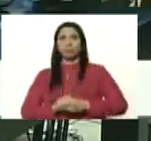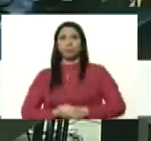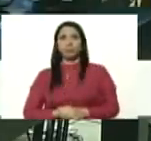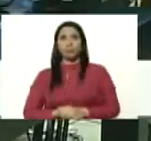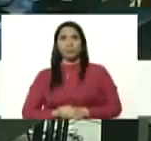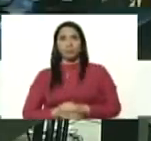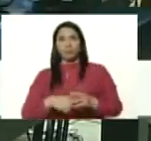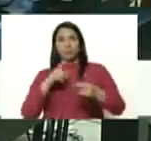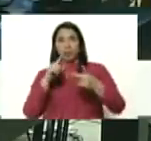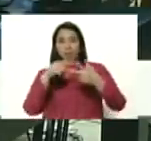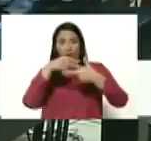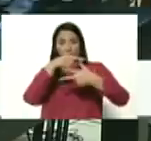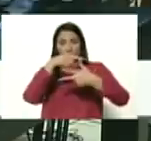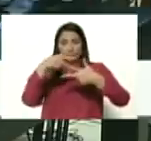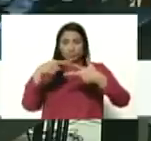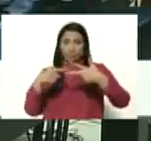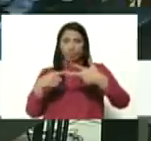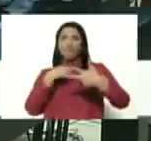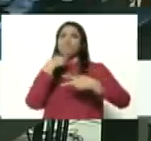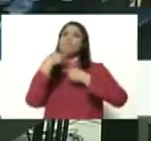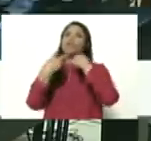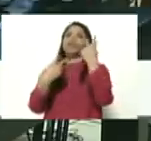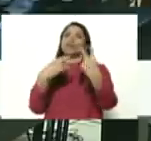estén tres delegados de los CPT,